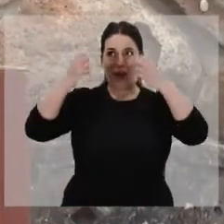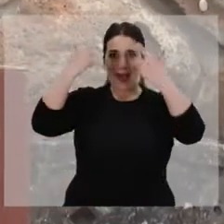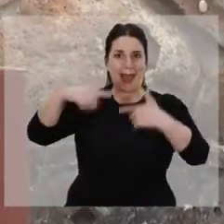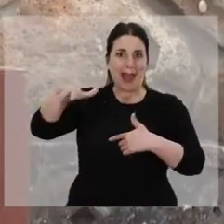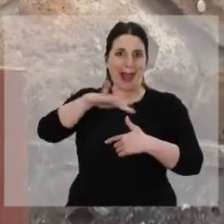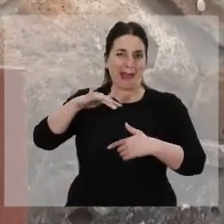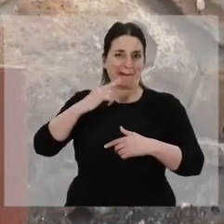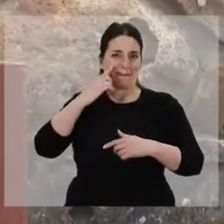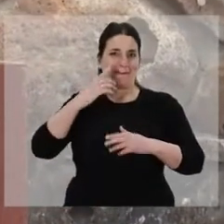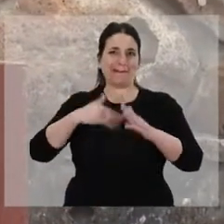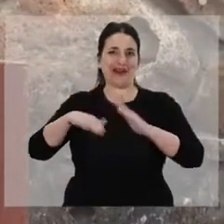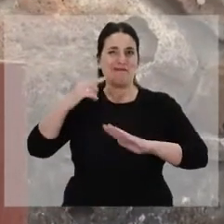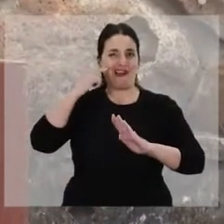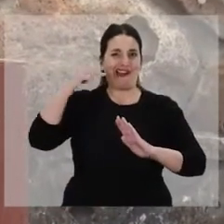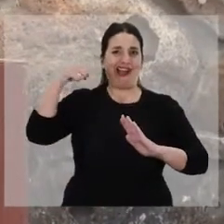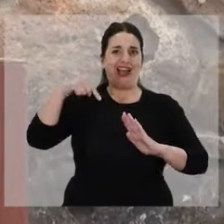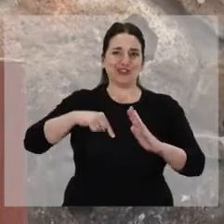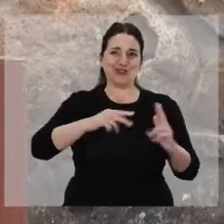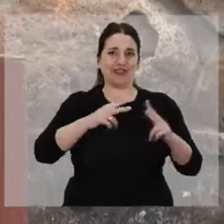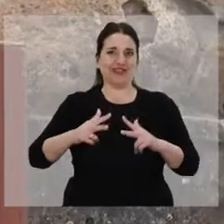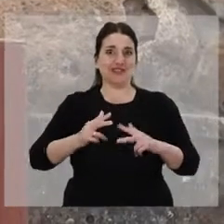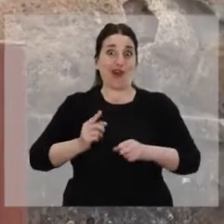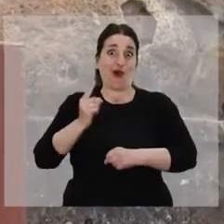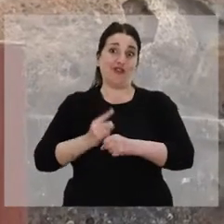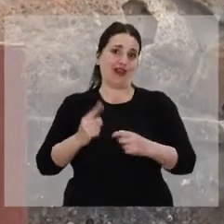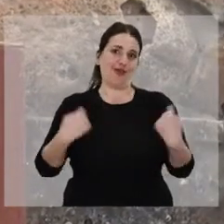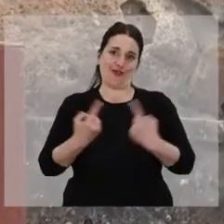Allá en campaña, un poquito más al sur, dicen obligado, cualquiera pelea.